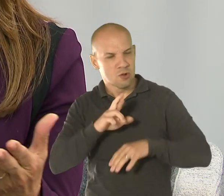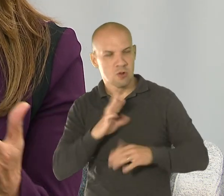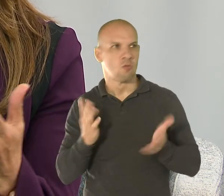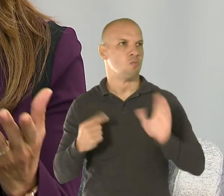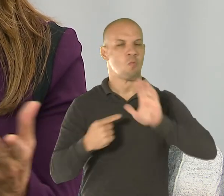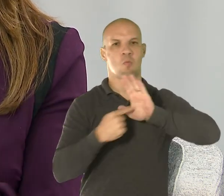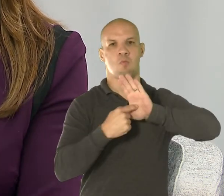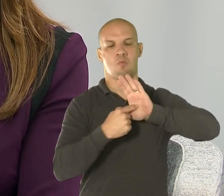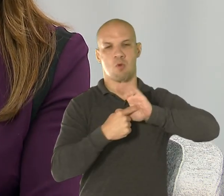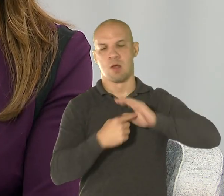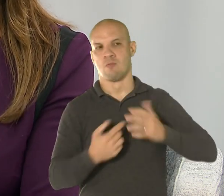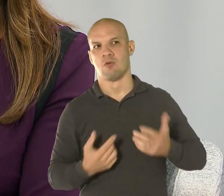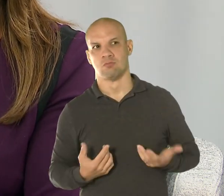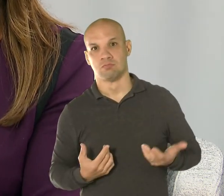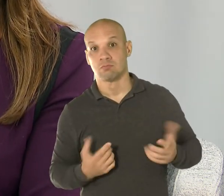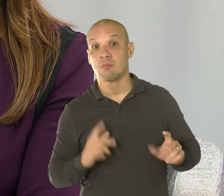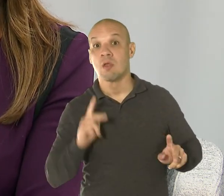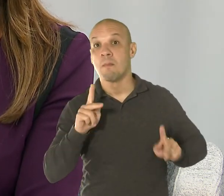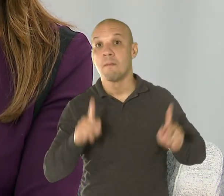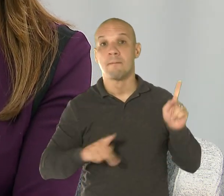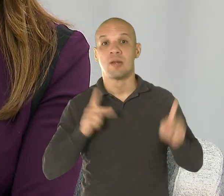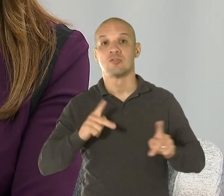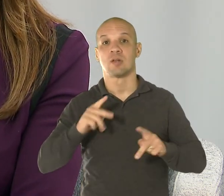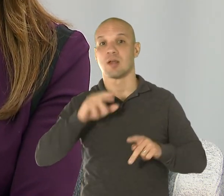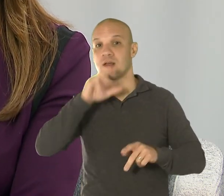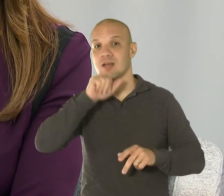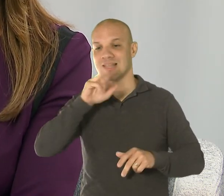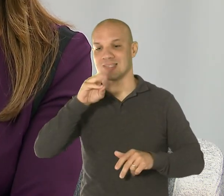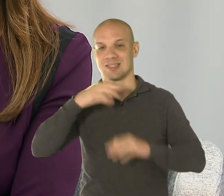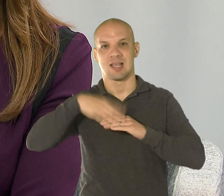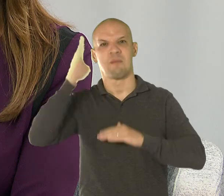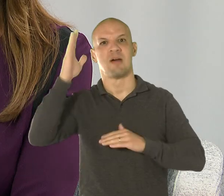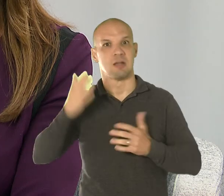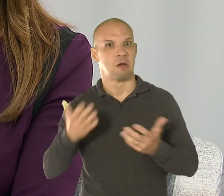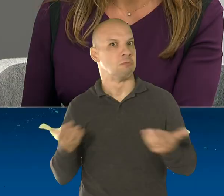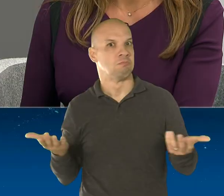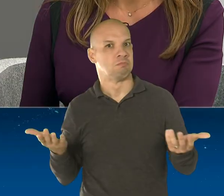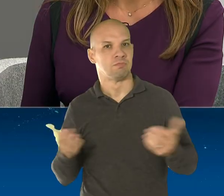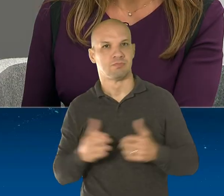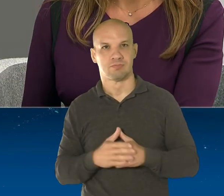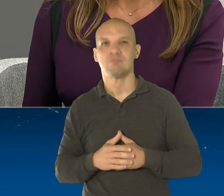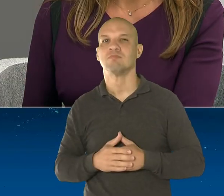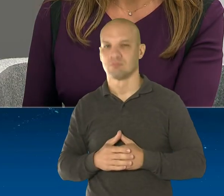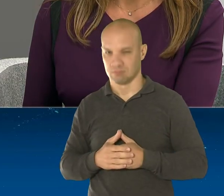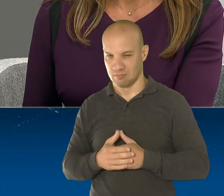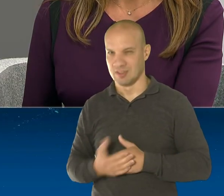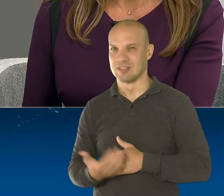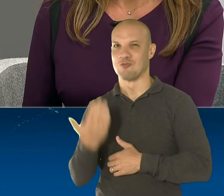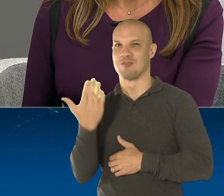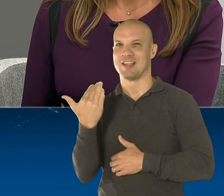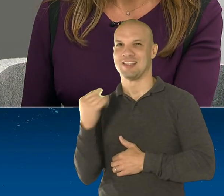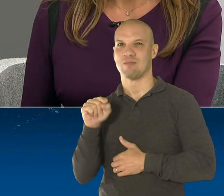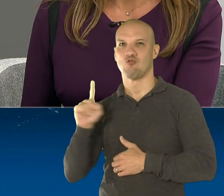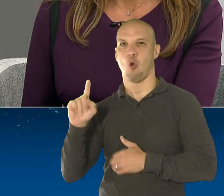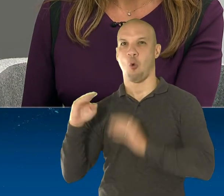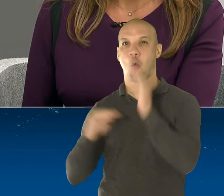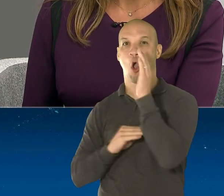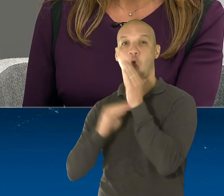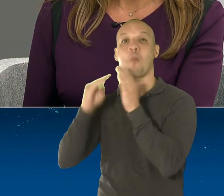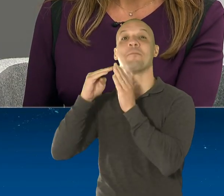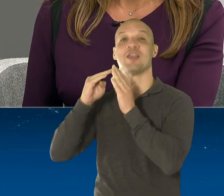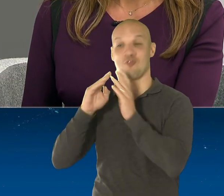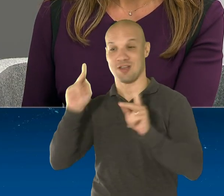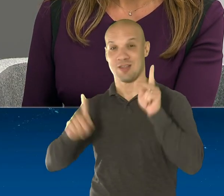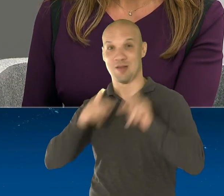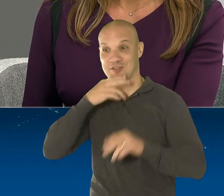cuán prevalente es la población sobre los 60 años en México. Sí, son 15.1 millones de personas adultas